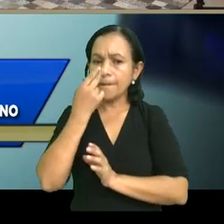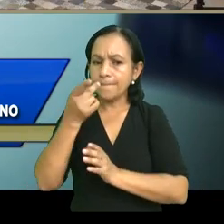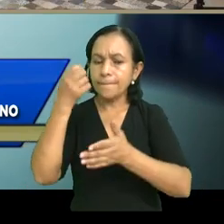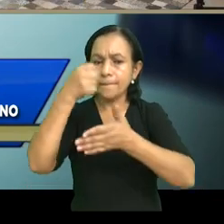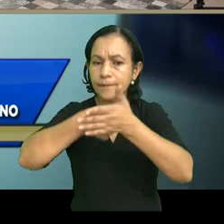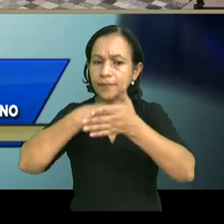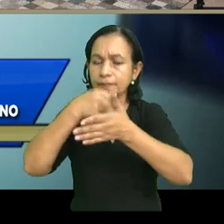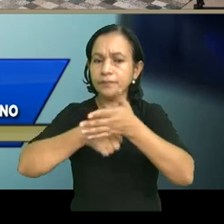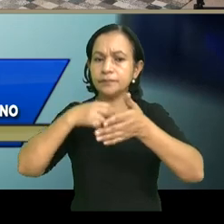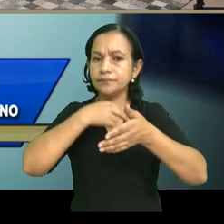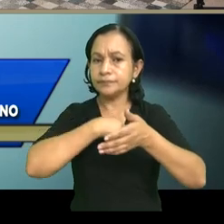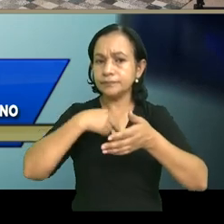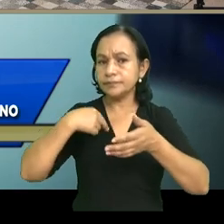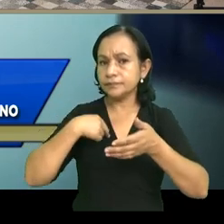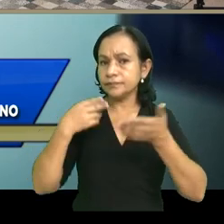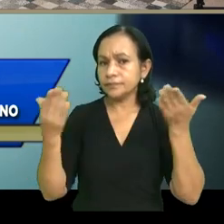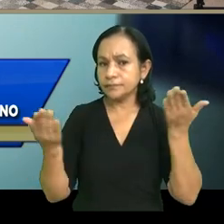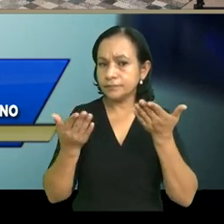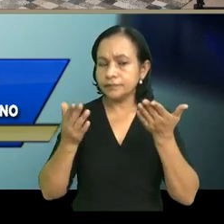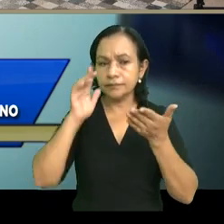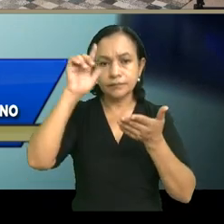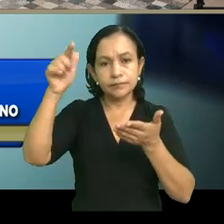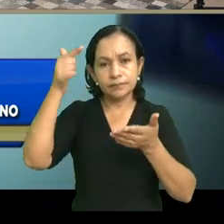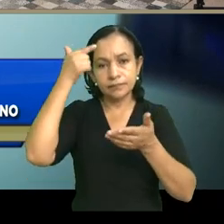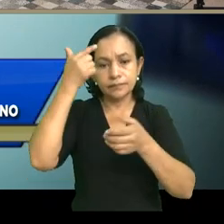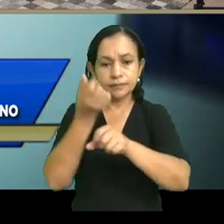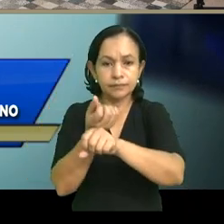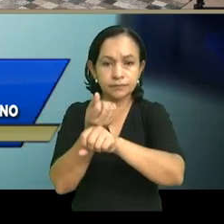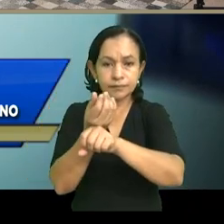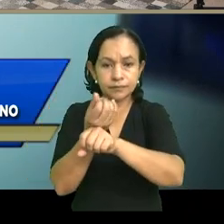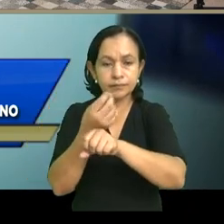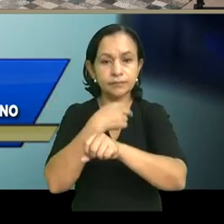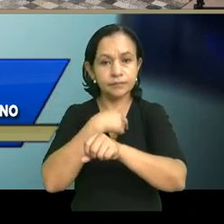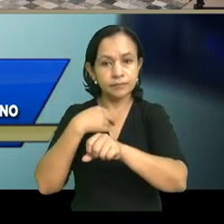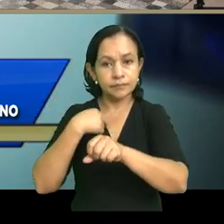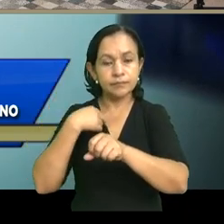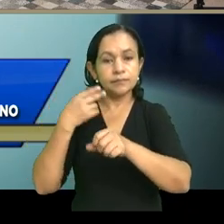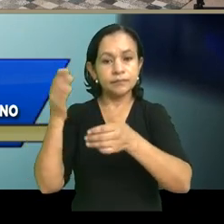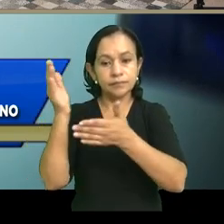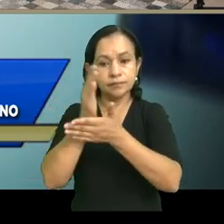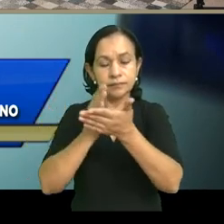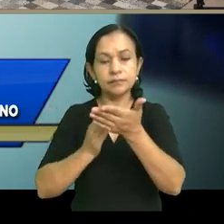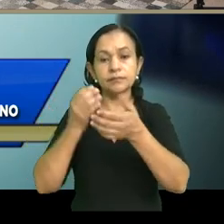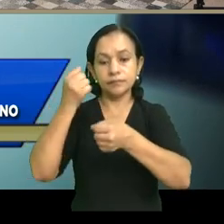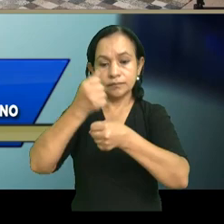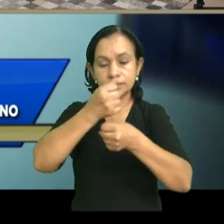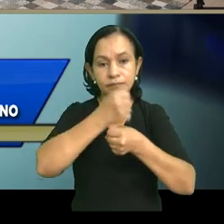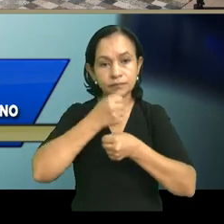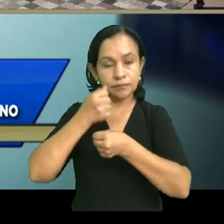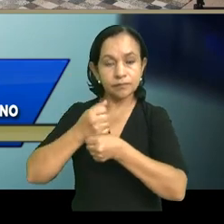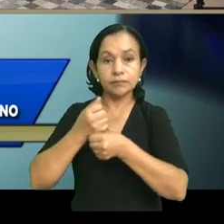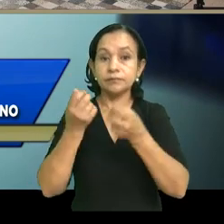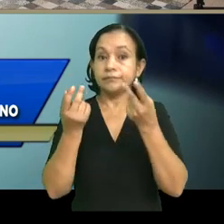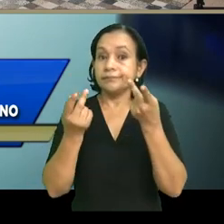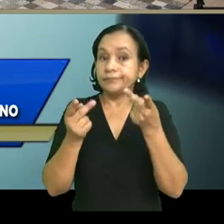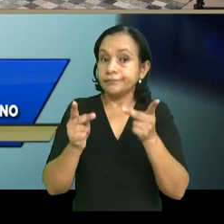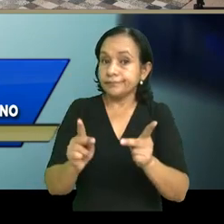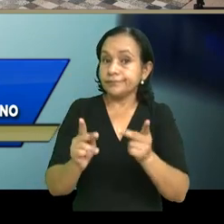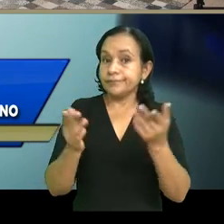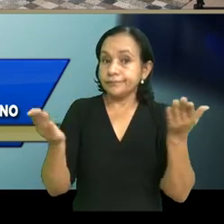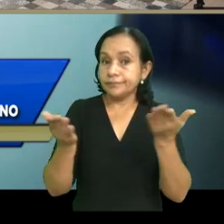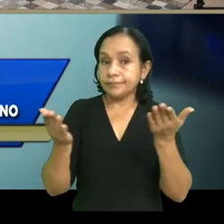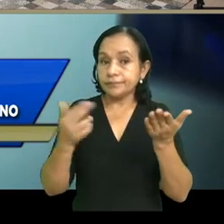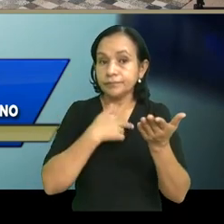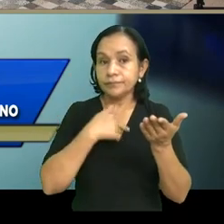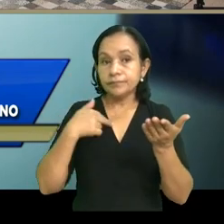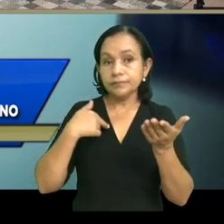realizan, porque obviamente los gobiernos locales realizan o lideran algunos procesos de trabajo. Sí. Sin embargo, también